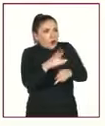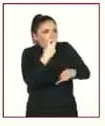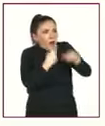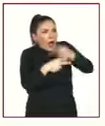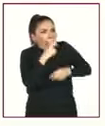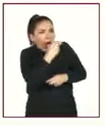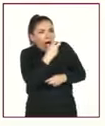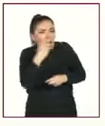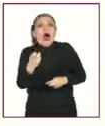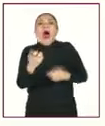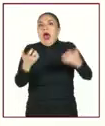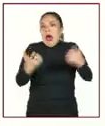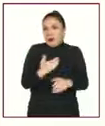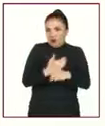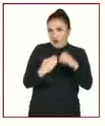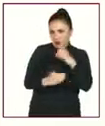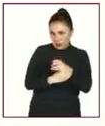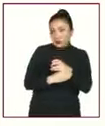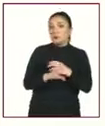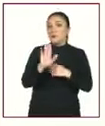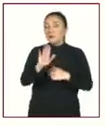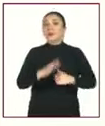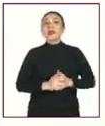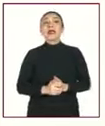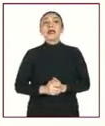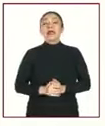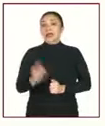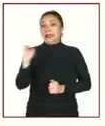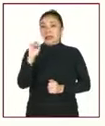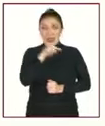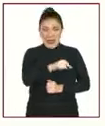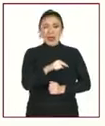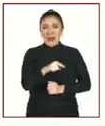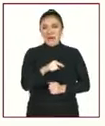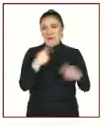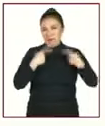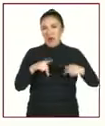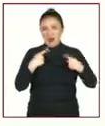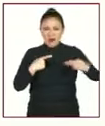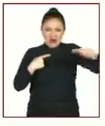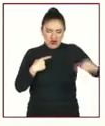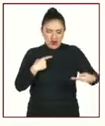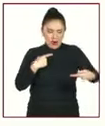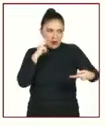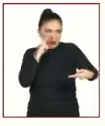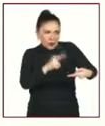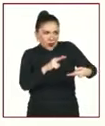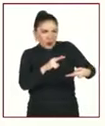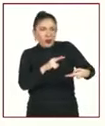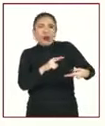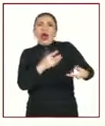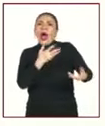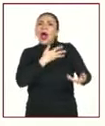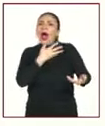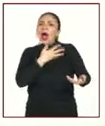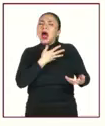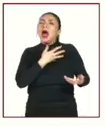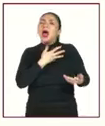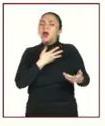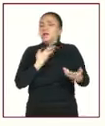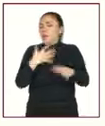a ir actuando. Si el paciente o la persona se encuentra con la